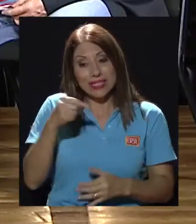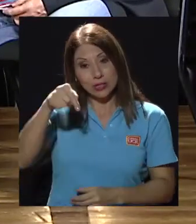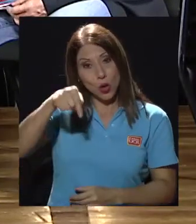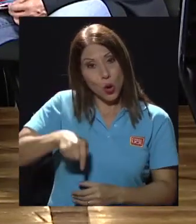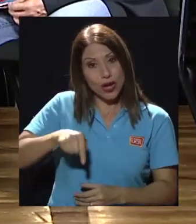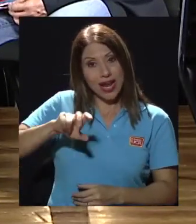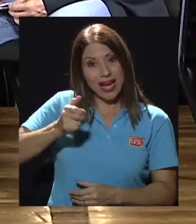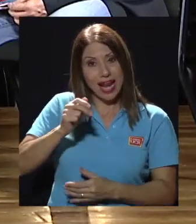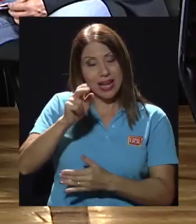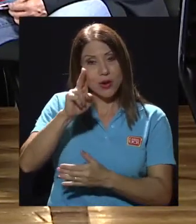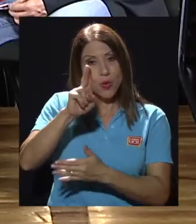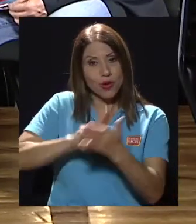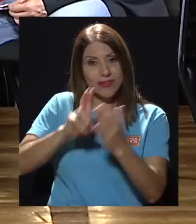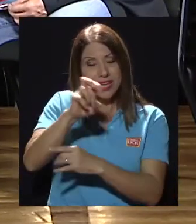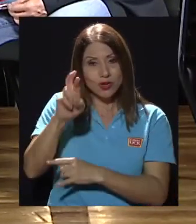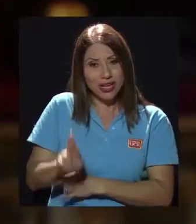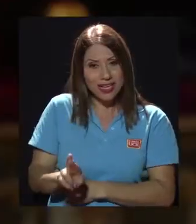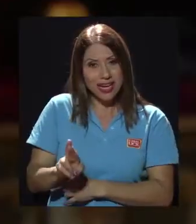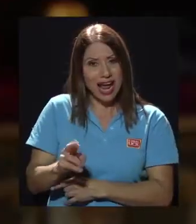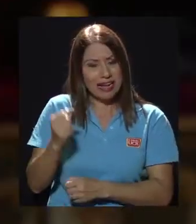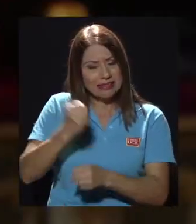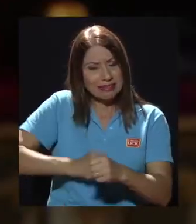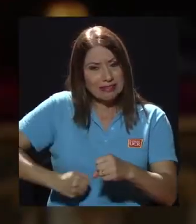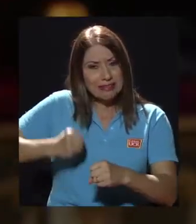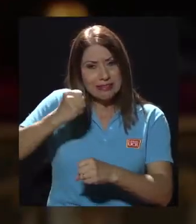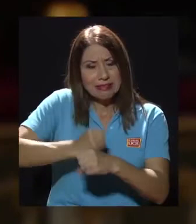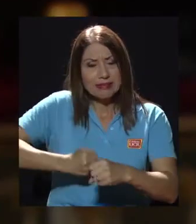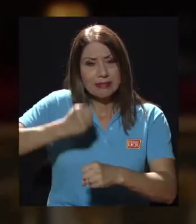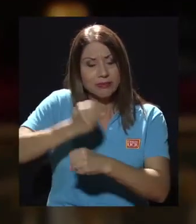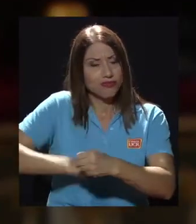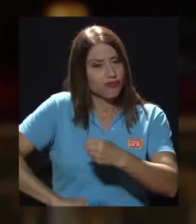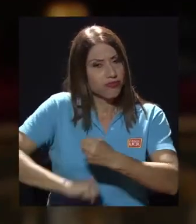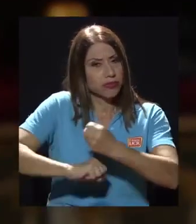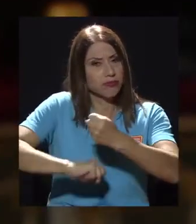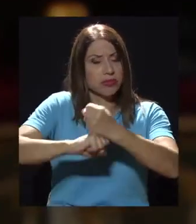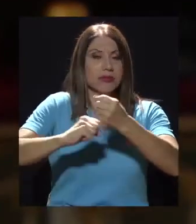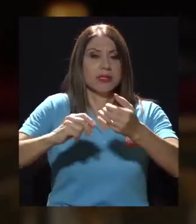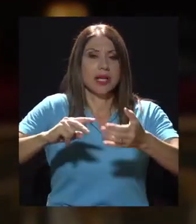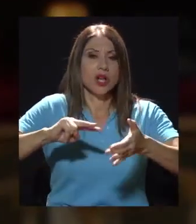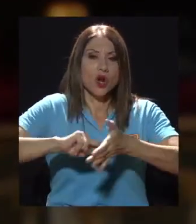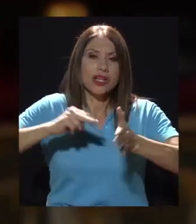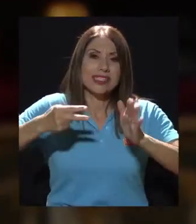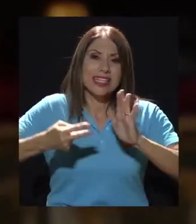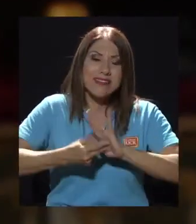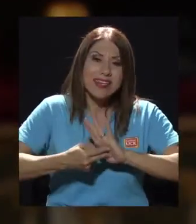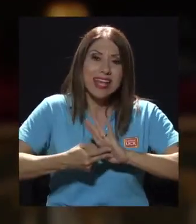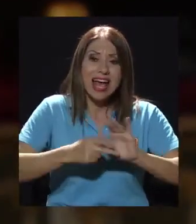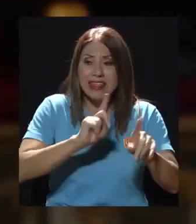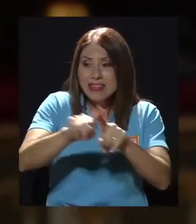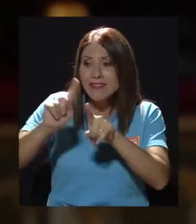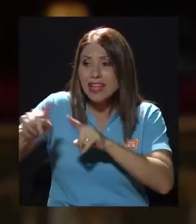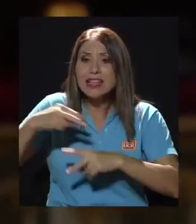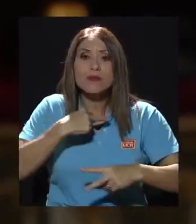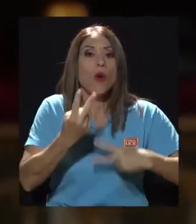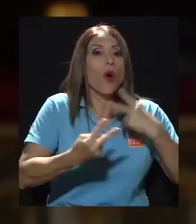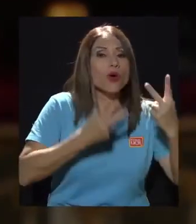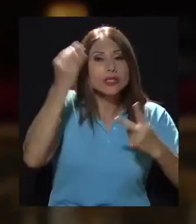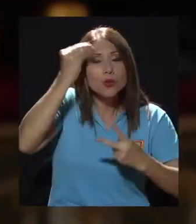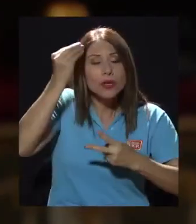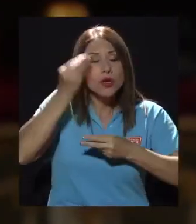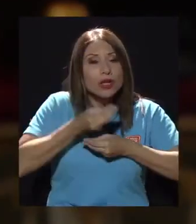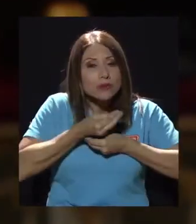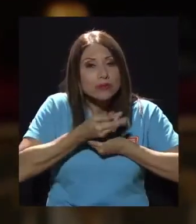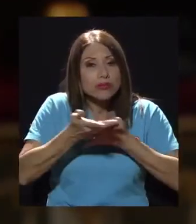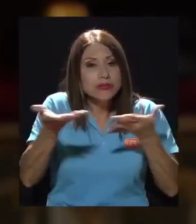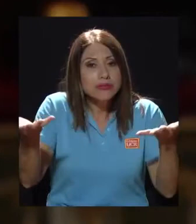Universidad de Costa Rica, que se ha encargado de dar un aporte importantísimo en lo que significa pluralizar las voces, se